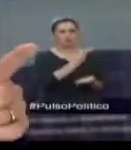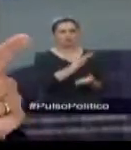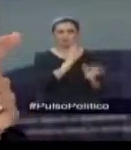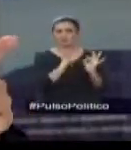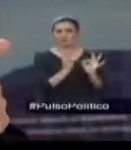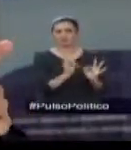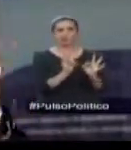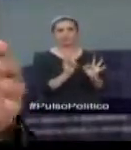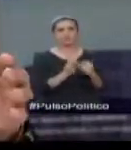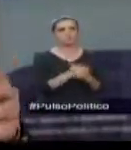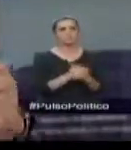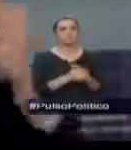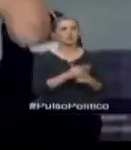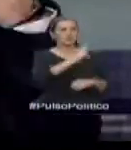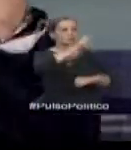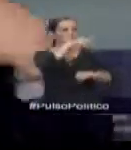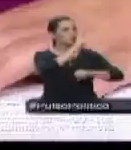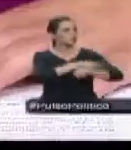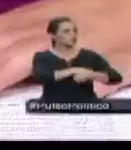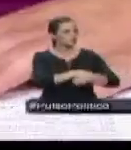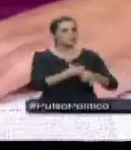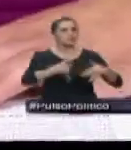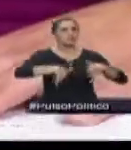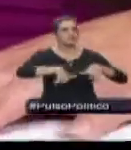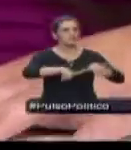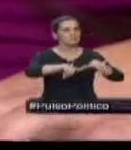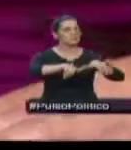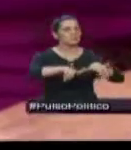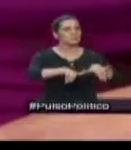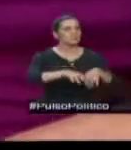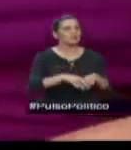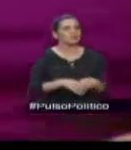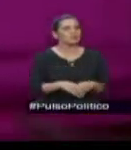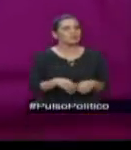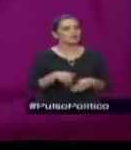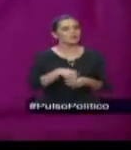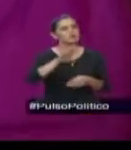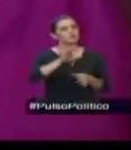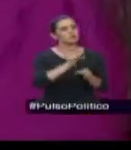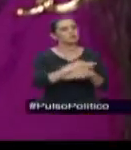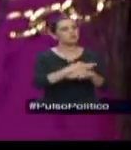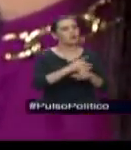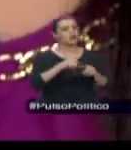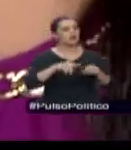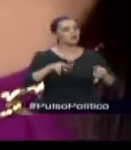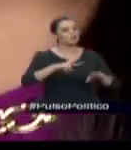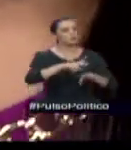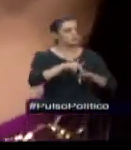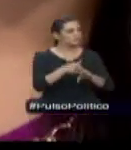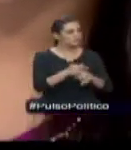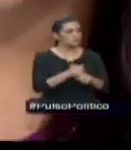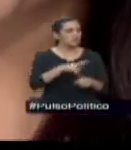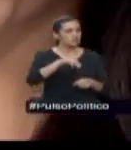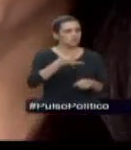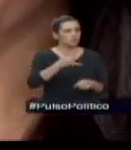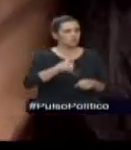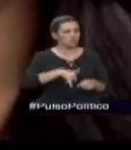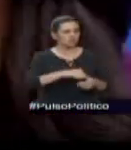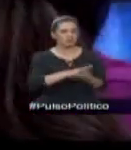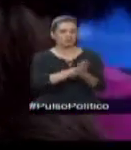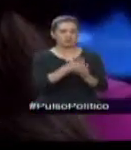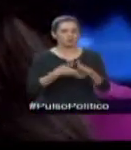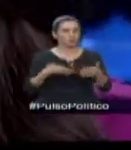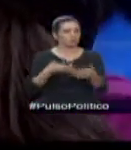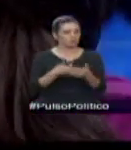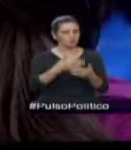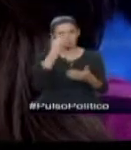excelencia los rectores siguen en el ejercicio de sus funciones varios períodos no hay prácticamente ningún límite